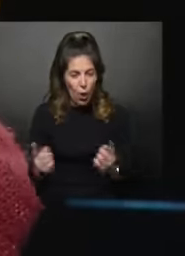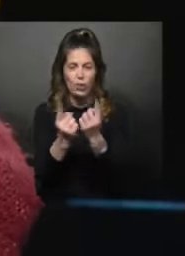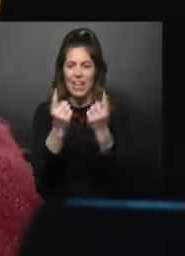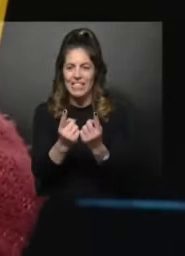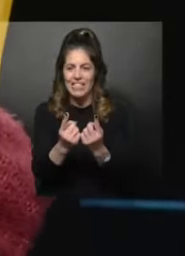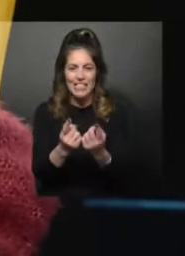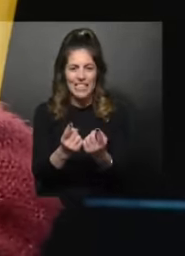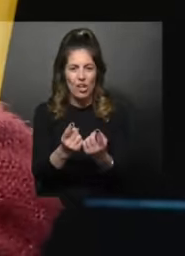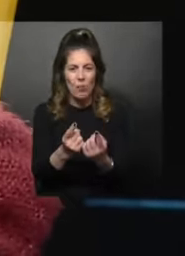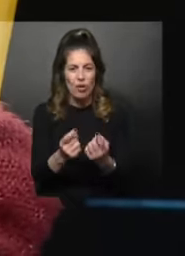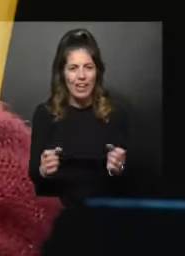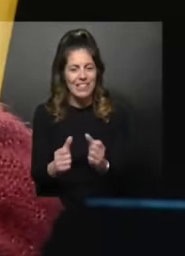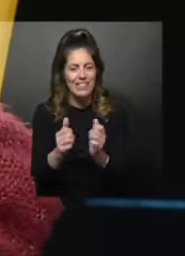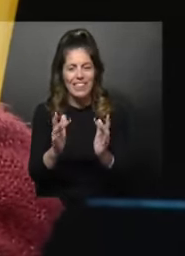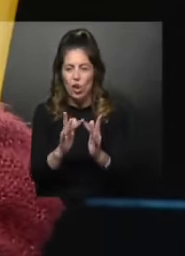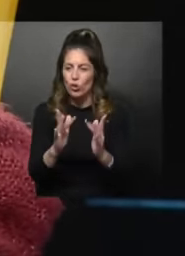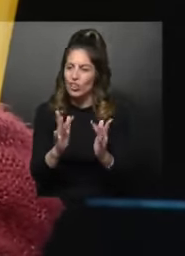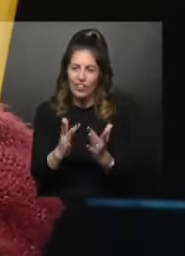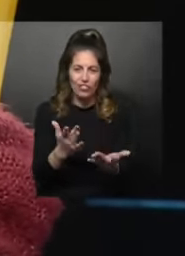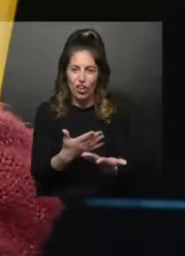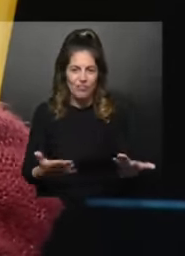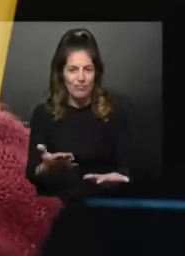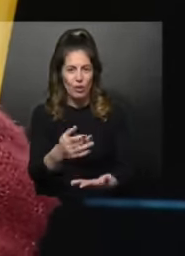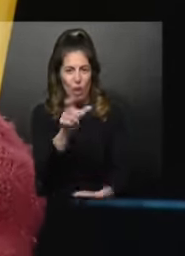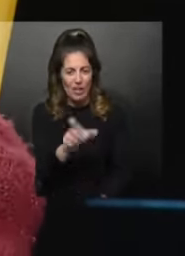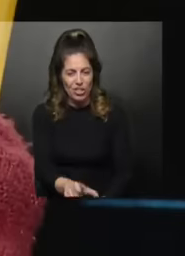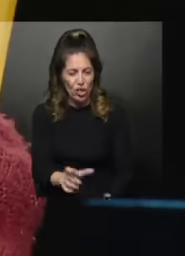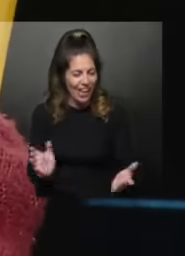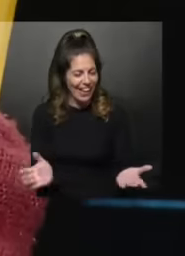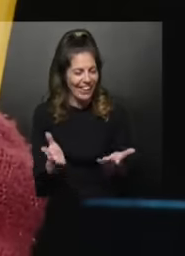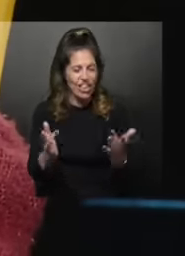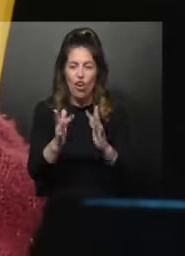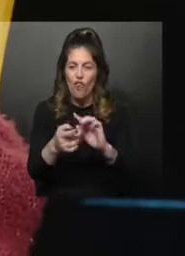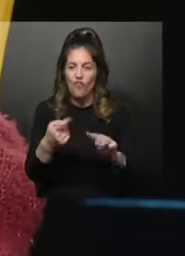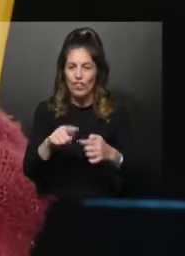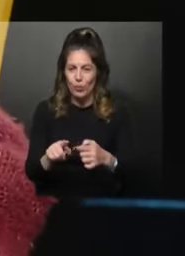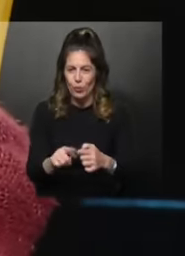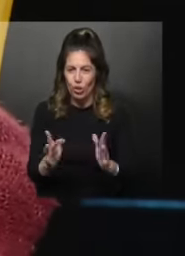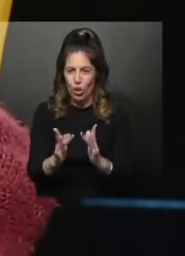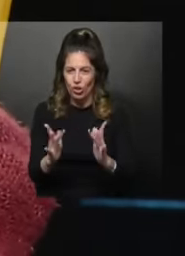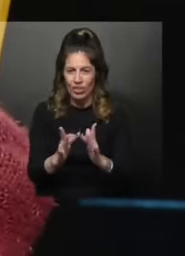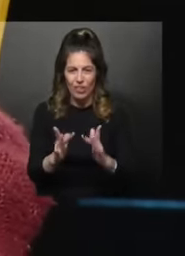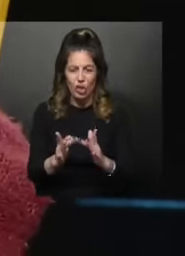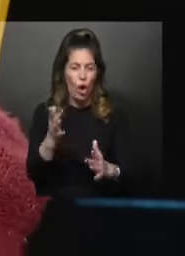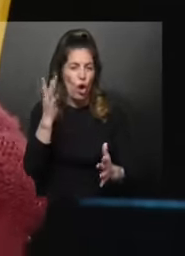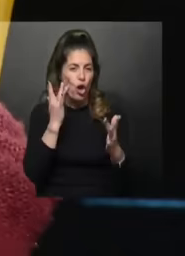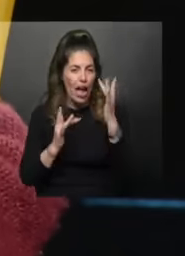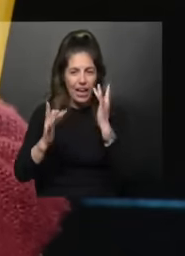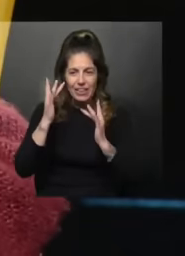ha sido una persona que siempre generó vínculos con los